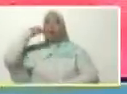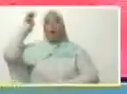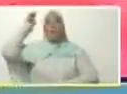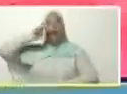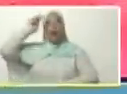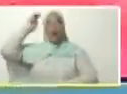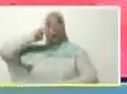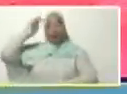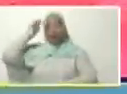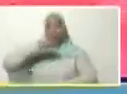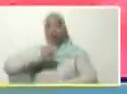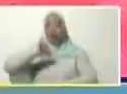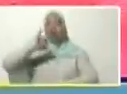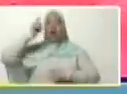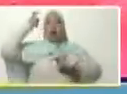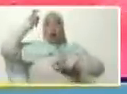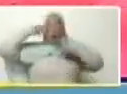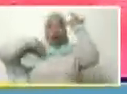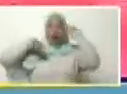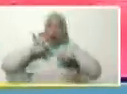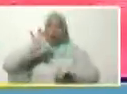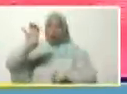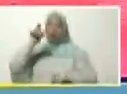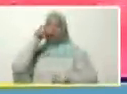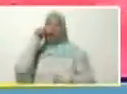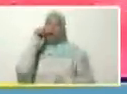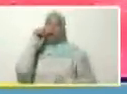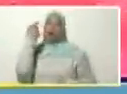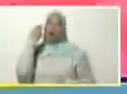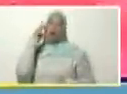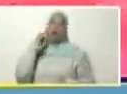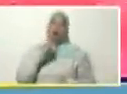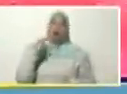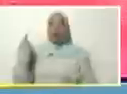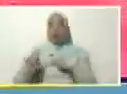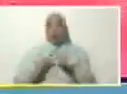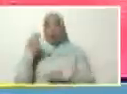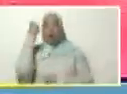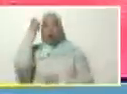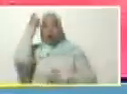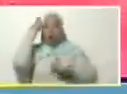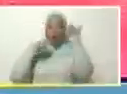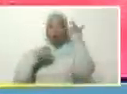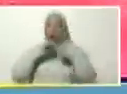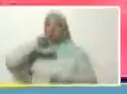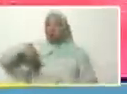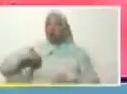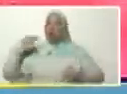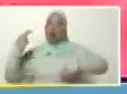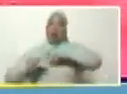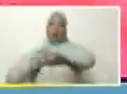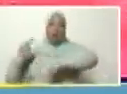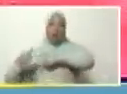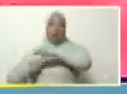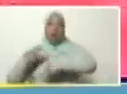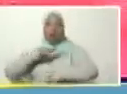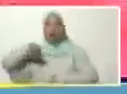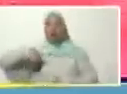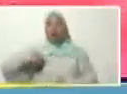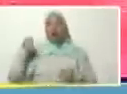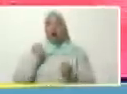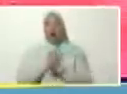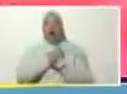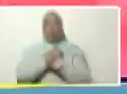maestro que ha tenido la patria. El maestro de bolivarianismo. El maestro de revolucionario. Nuestro